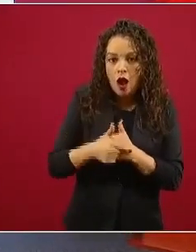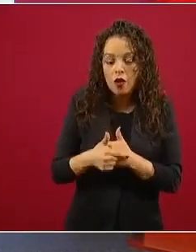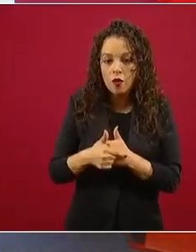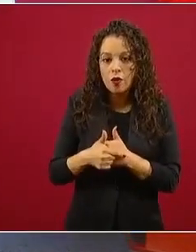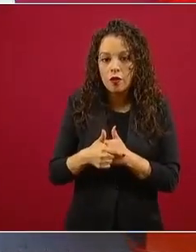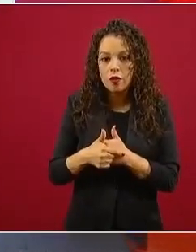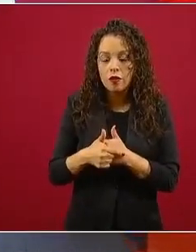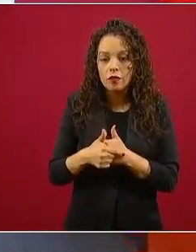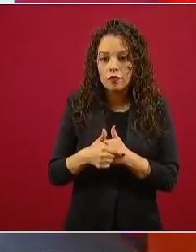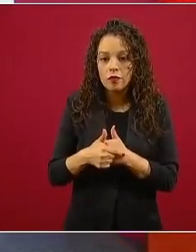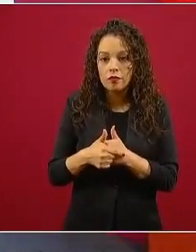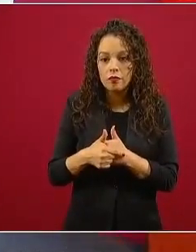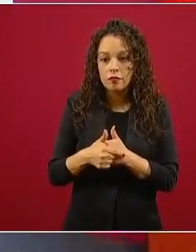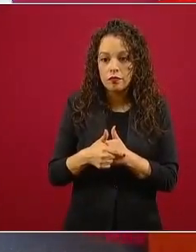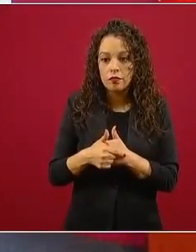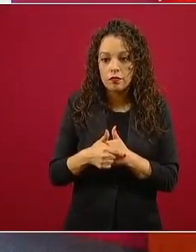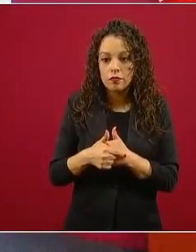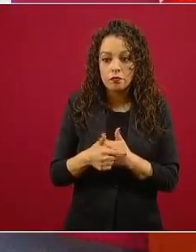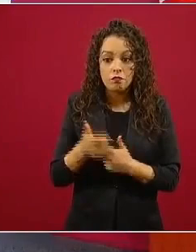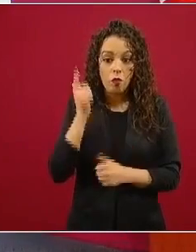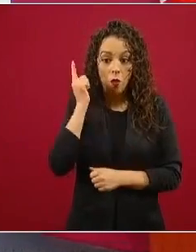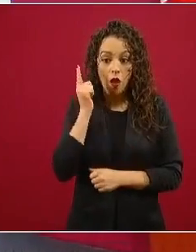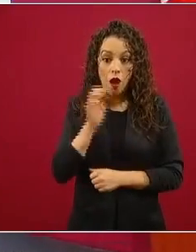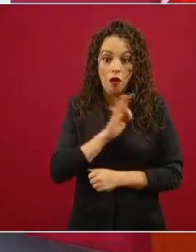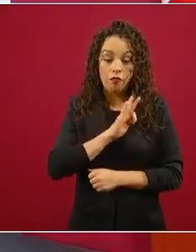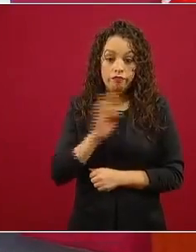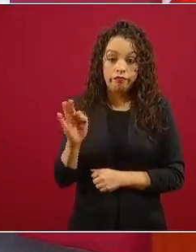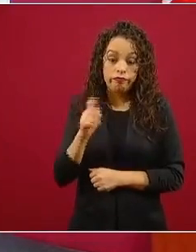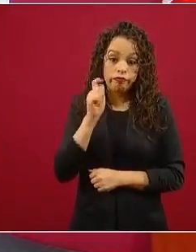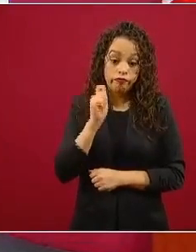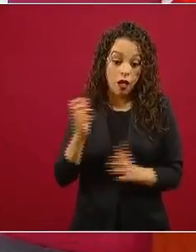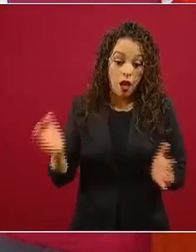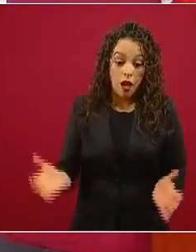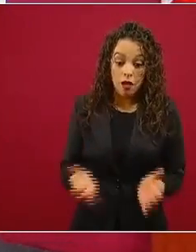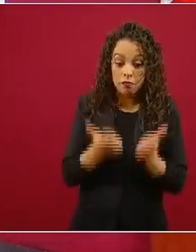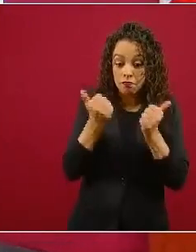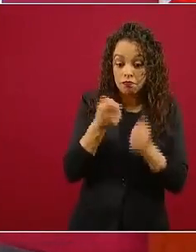sí, de lo que se recupere.